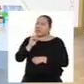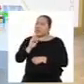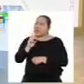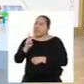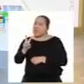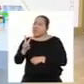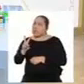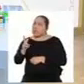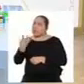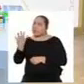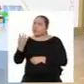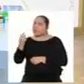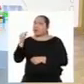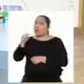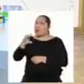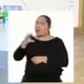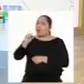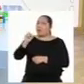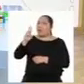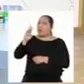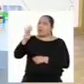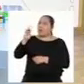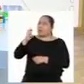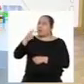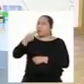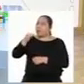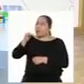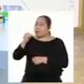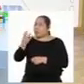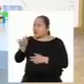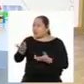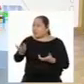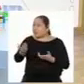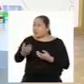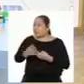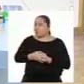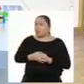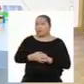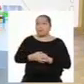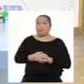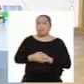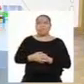72,4 gramos de carbohidratos que le faltan